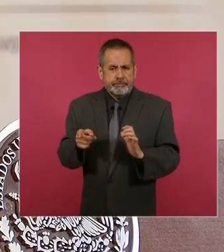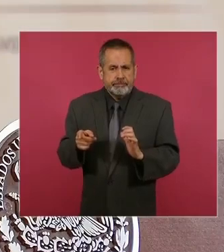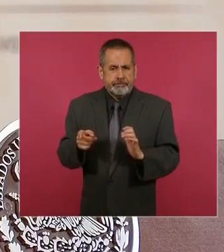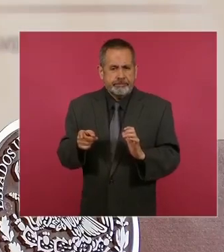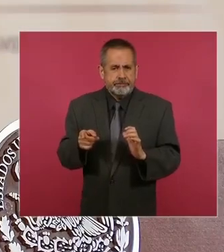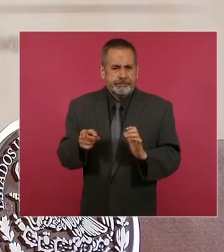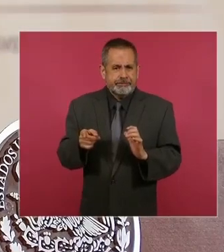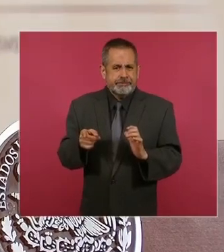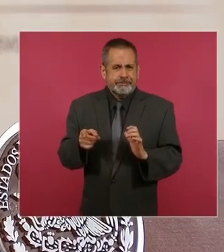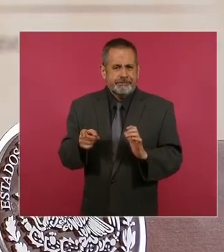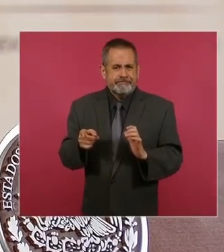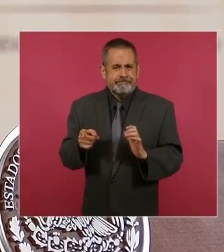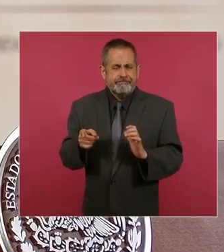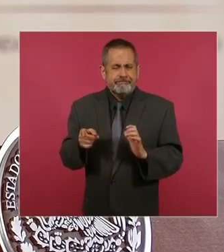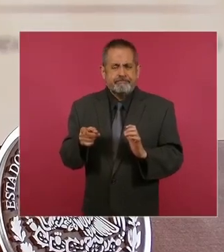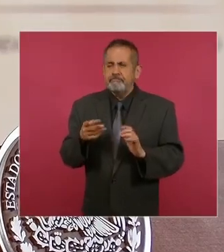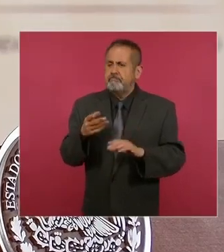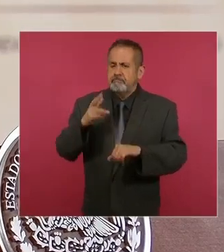mucha